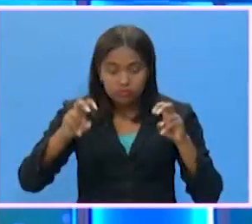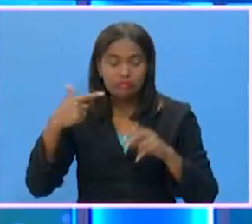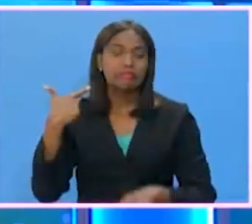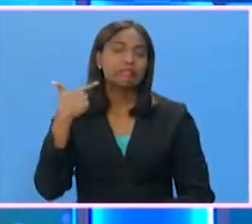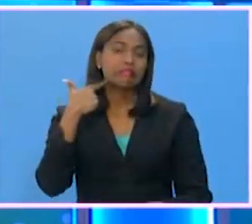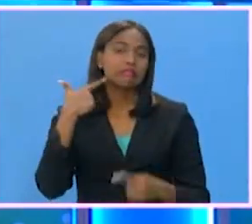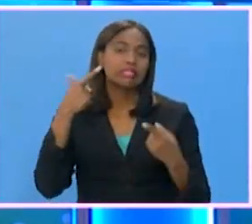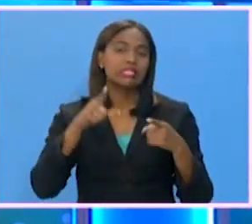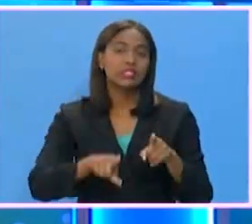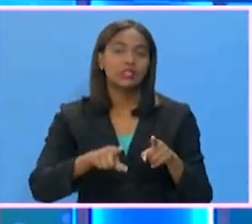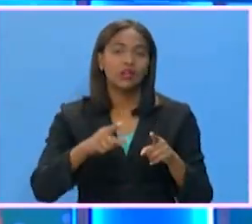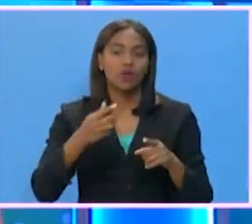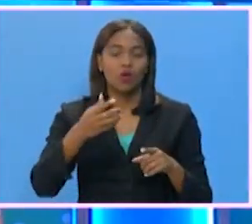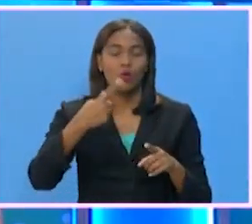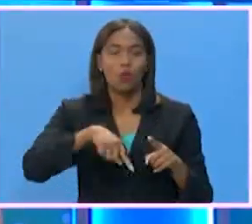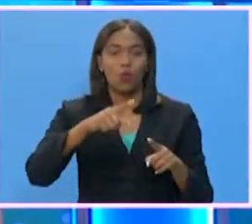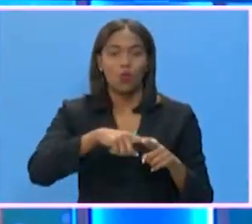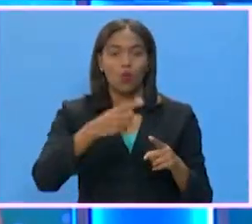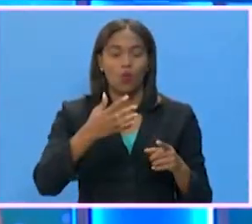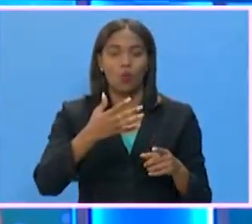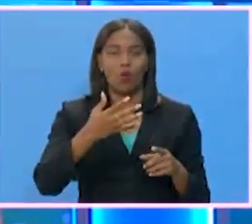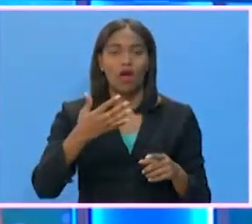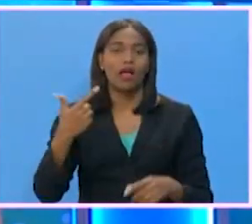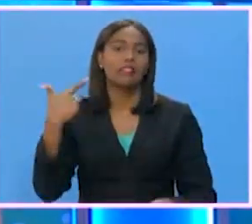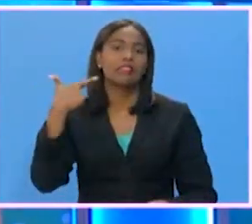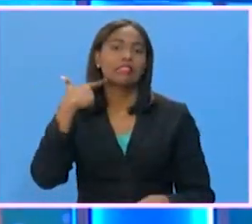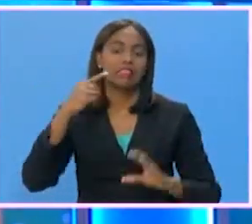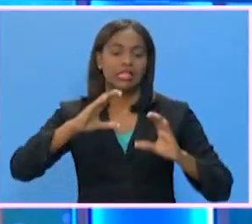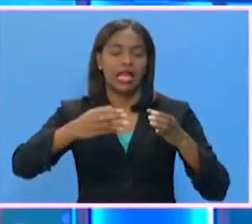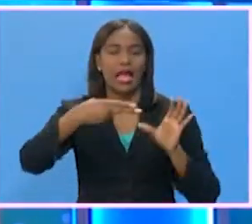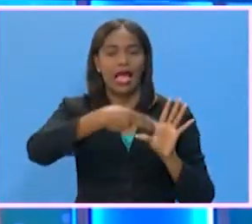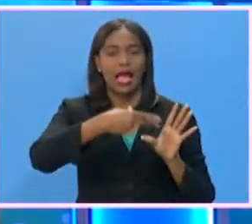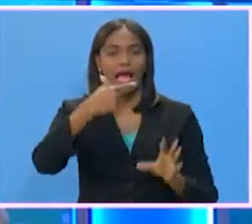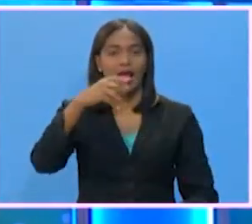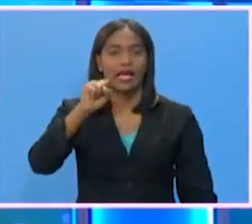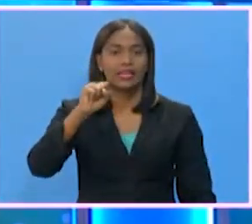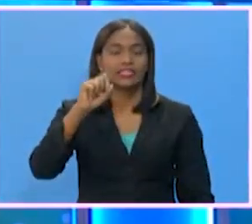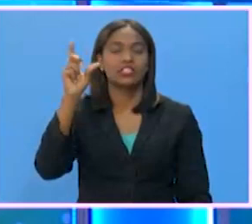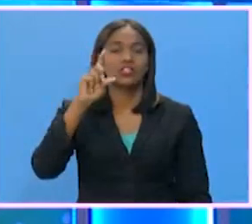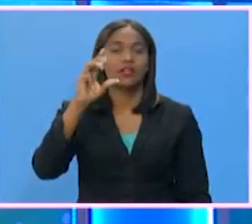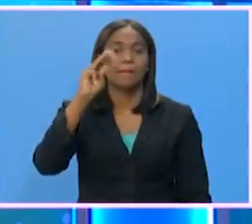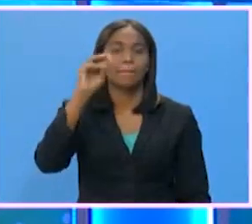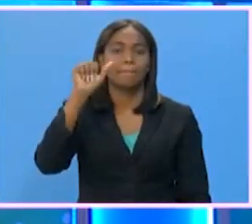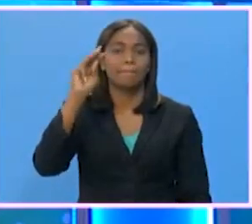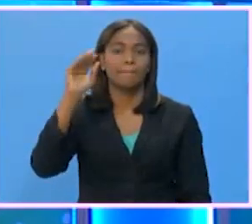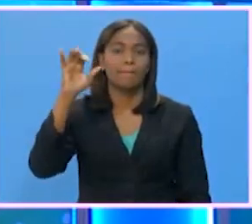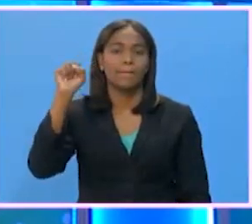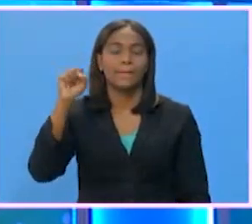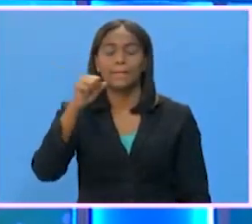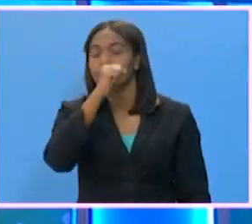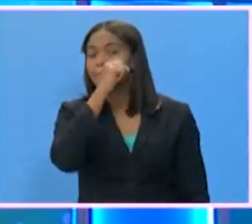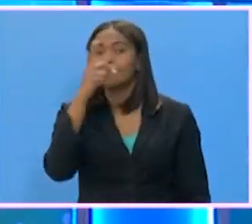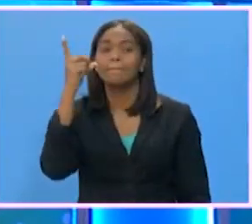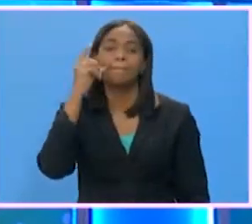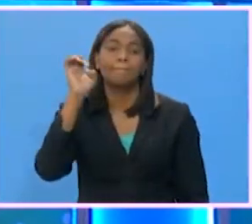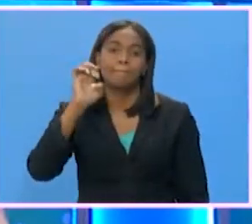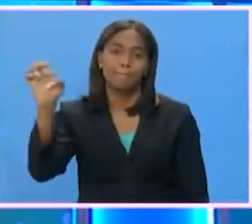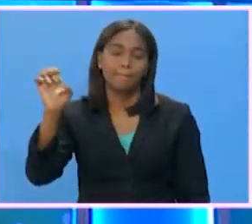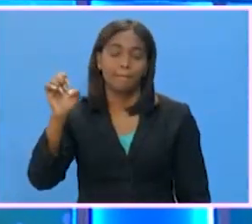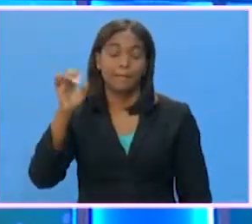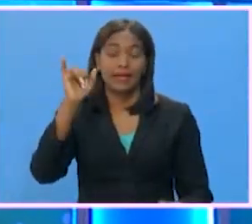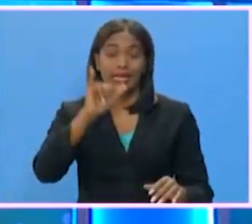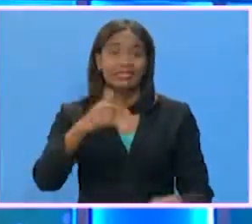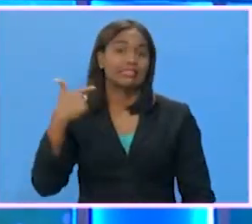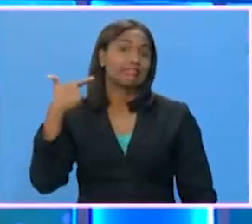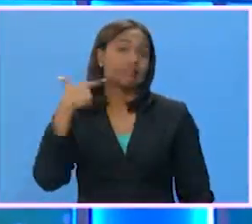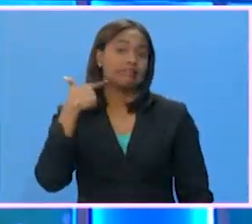perpetrado a una estación de expendio de gas licuado de petróleo ubicada en Los Mameyes, Santo Domingo Este, incidente